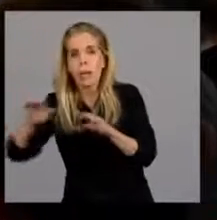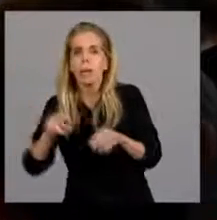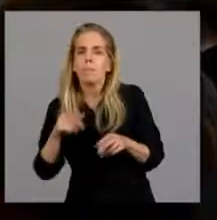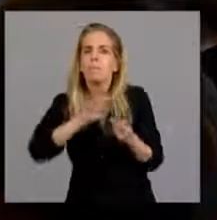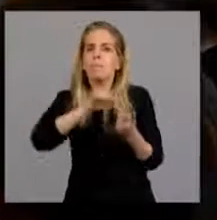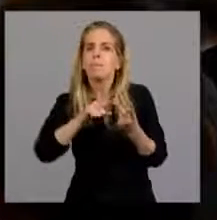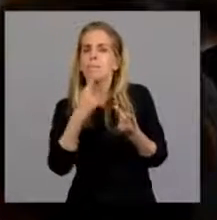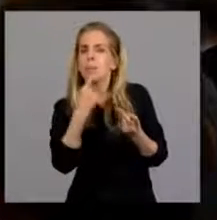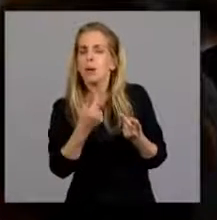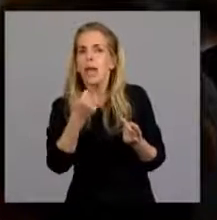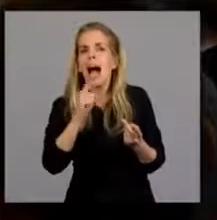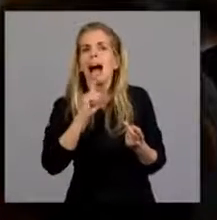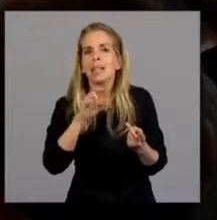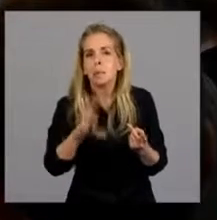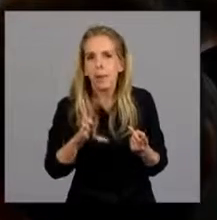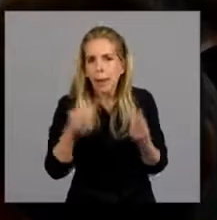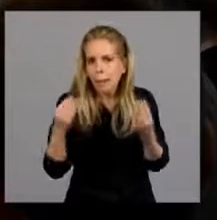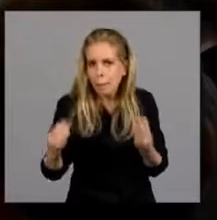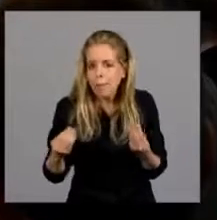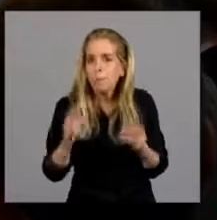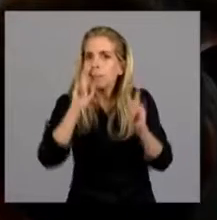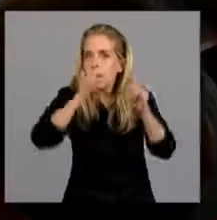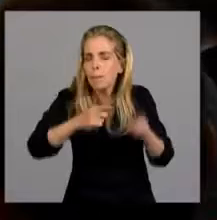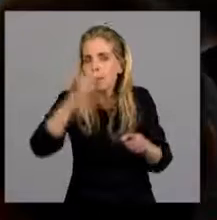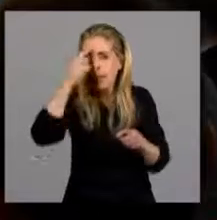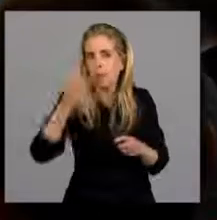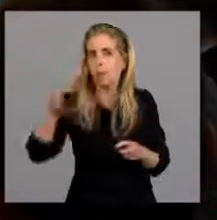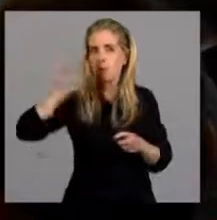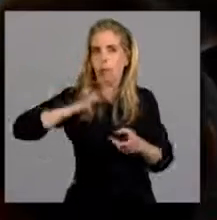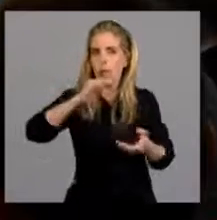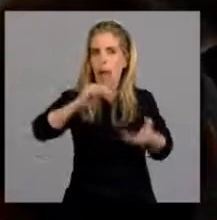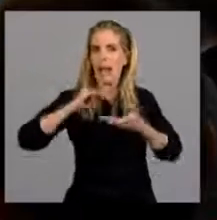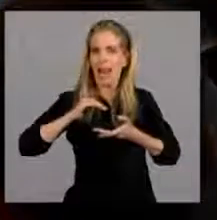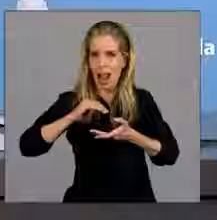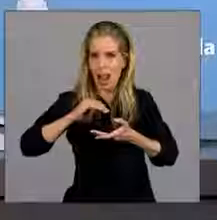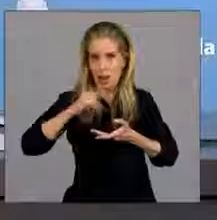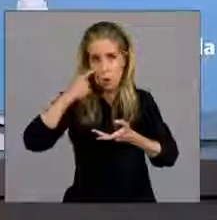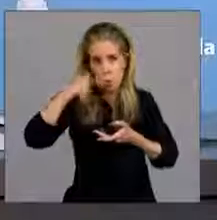a estar contemplado también para el pago de los aguinaldos de ahora de junio. Muchas gracias.